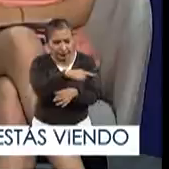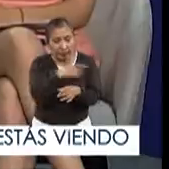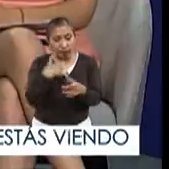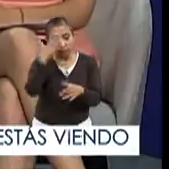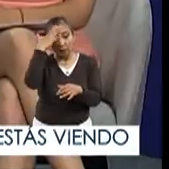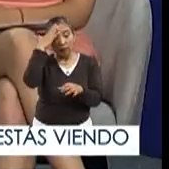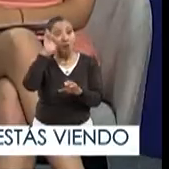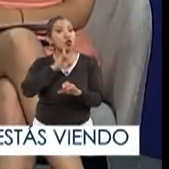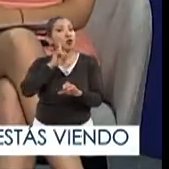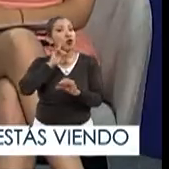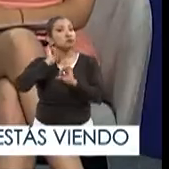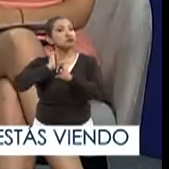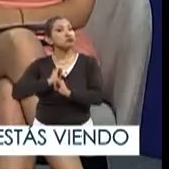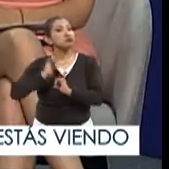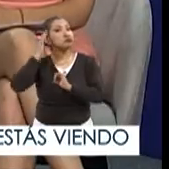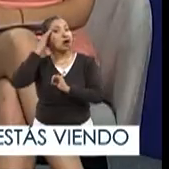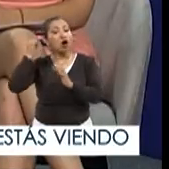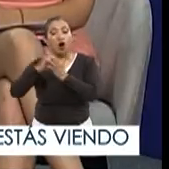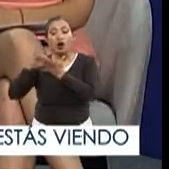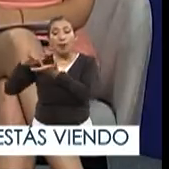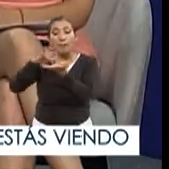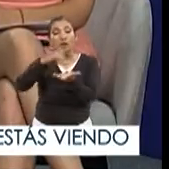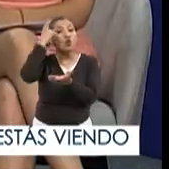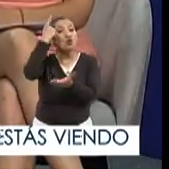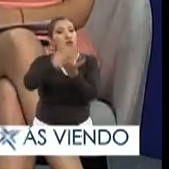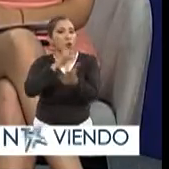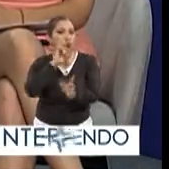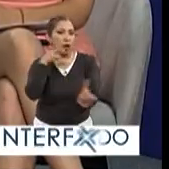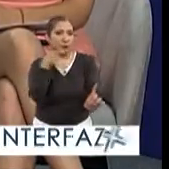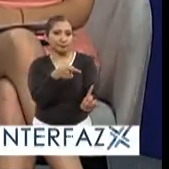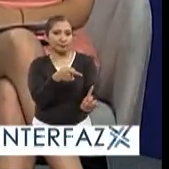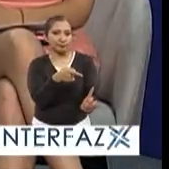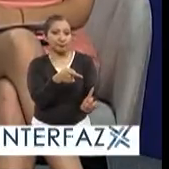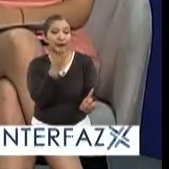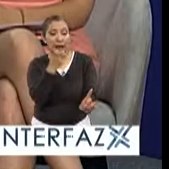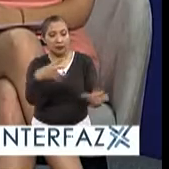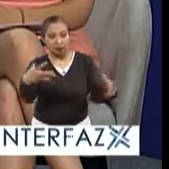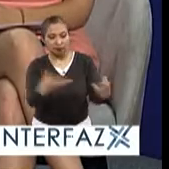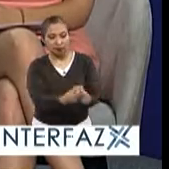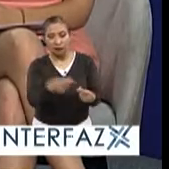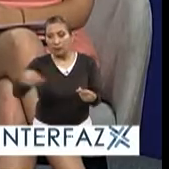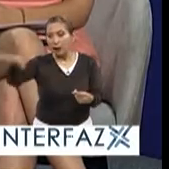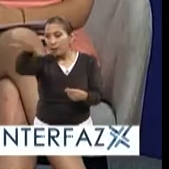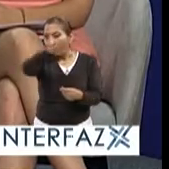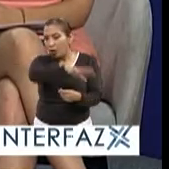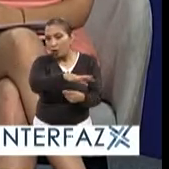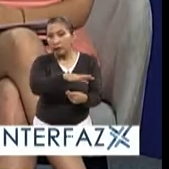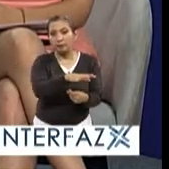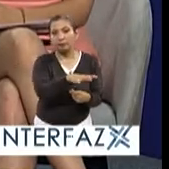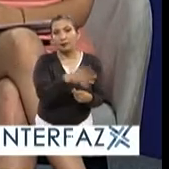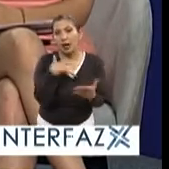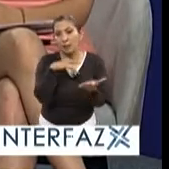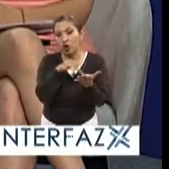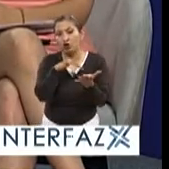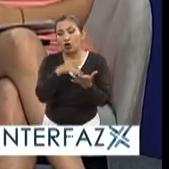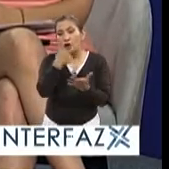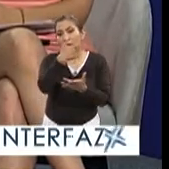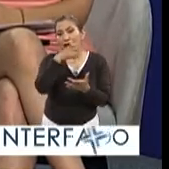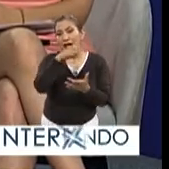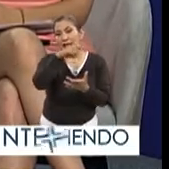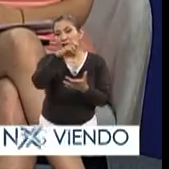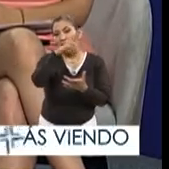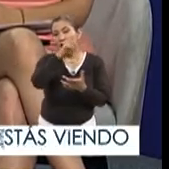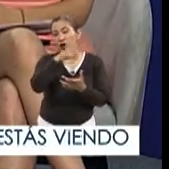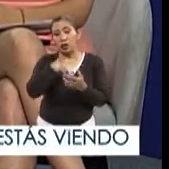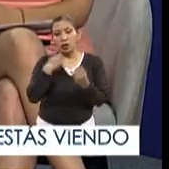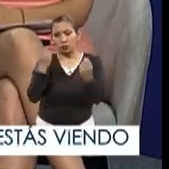son lideradas por mujeres con apoyos solo para mujeres, ¿no? Entonces, esto es un complemento dentro de la parte de apoyo a género y